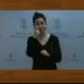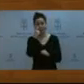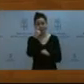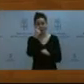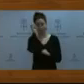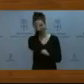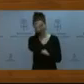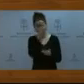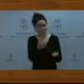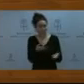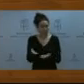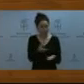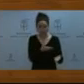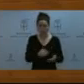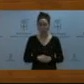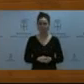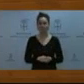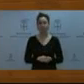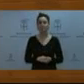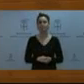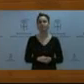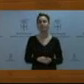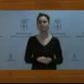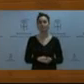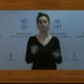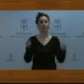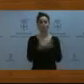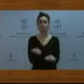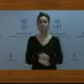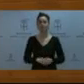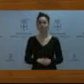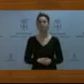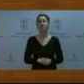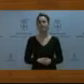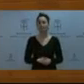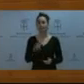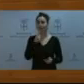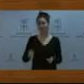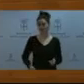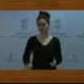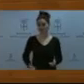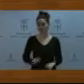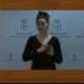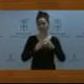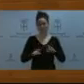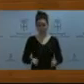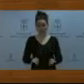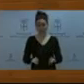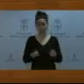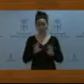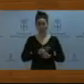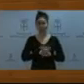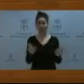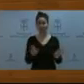no de los cuales no están de acuerdo. Dice: el purín no podrá ser aplicado al suelo desde las 0 a las 24 horas de los días festivos ni durante el mes de